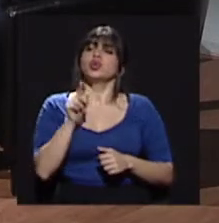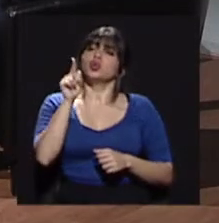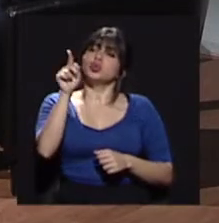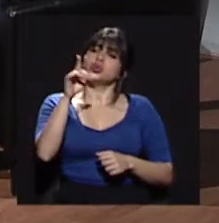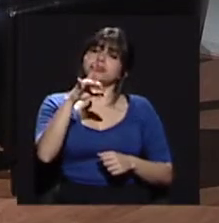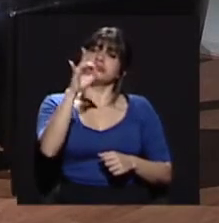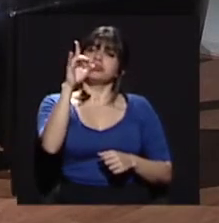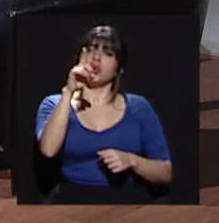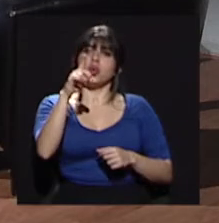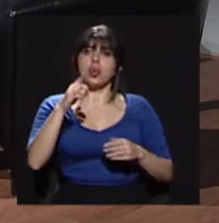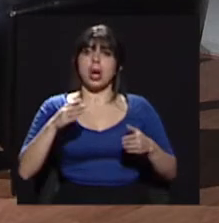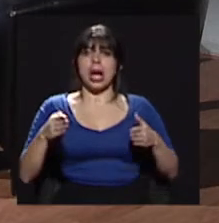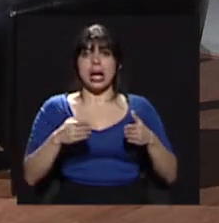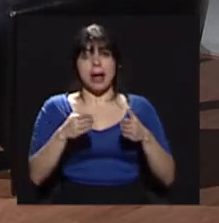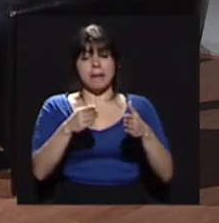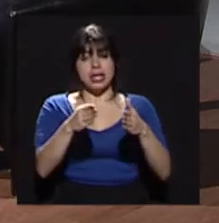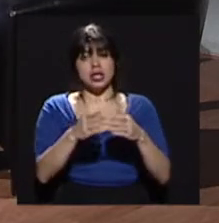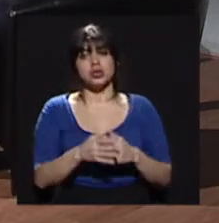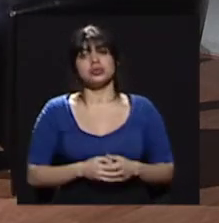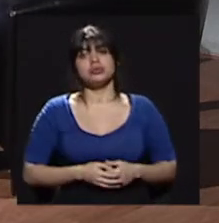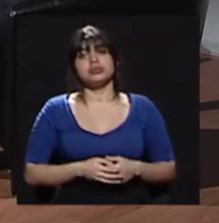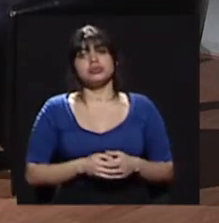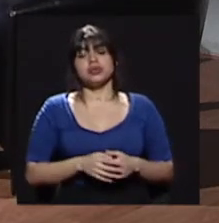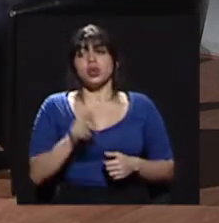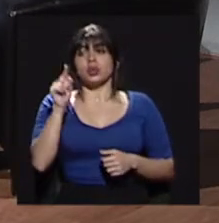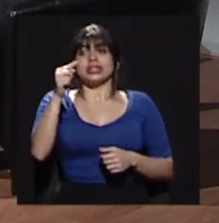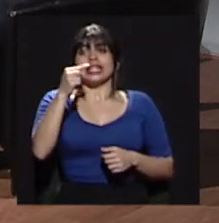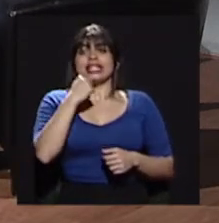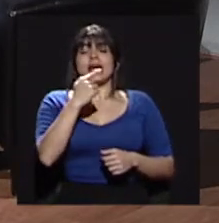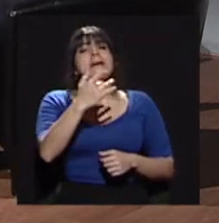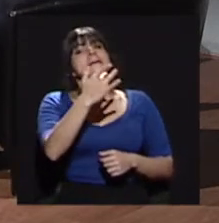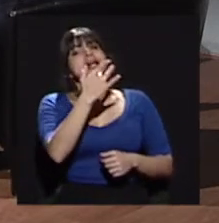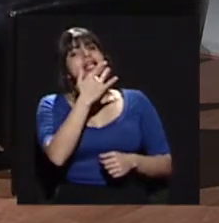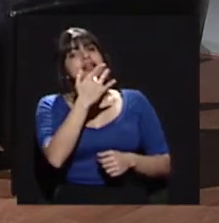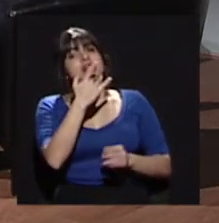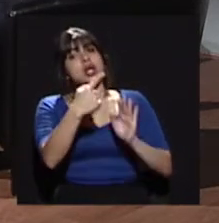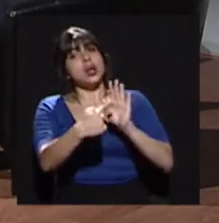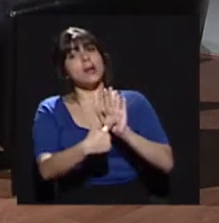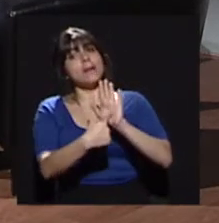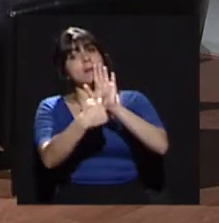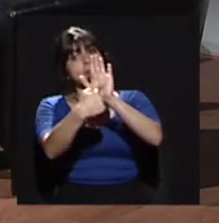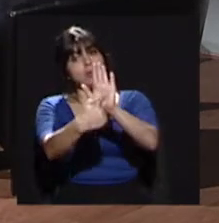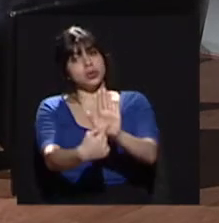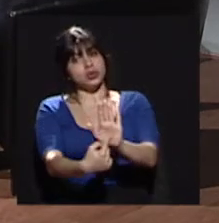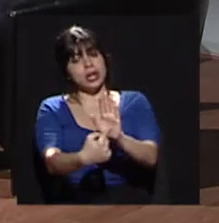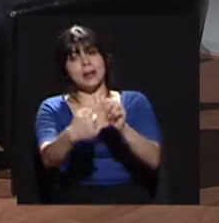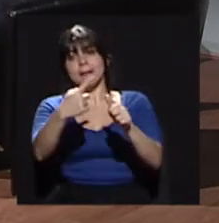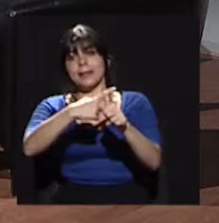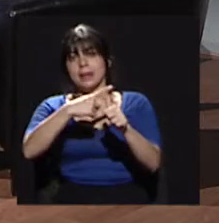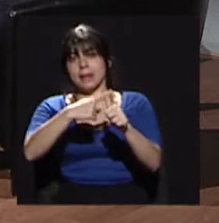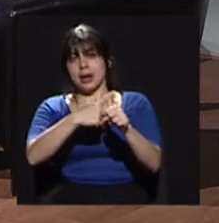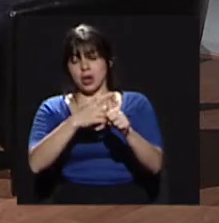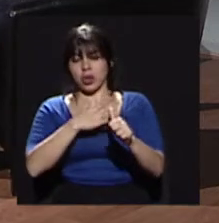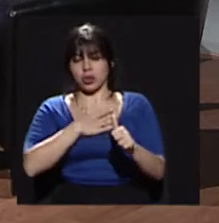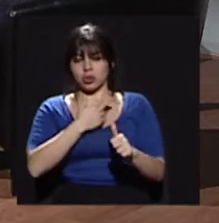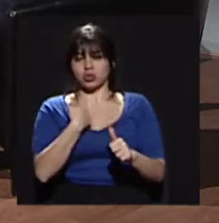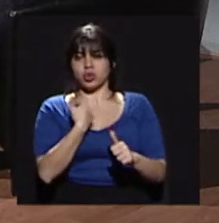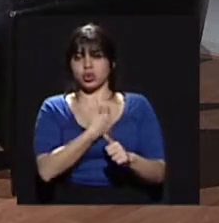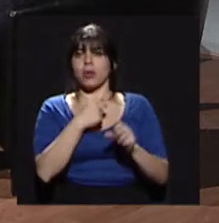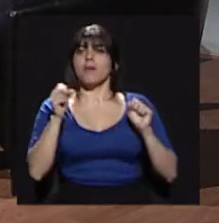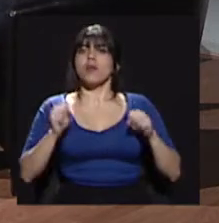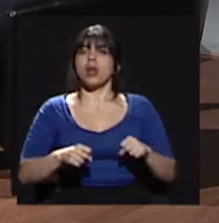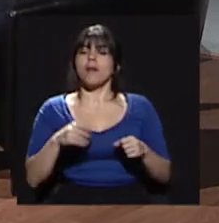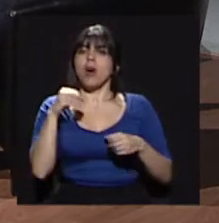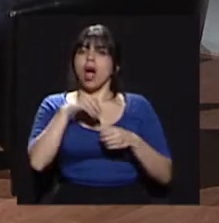escogió un camino que usted dijo prefiero demostrar primero que podemos ahorrar